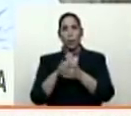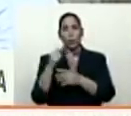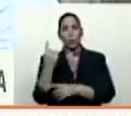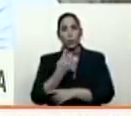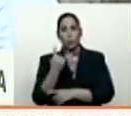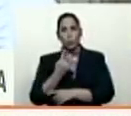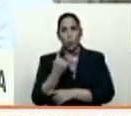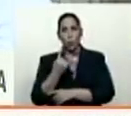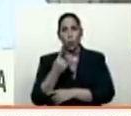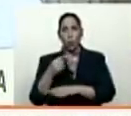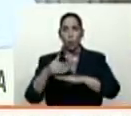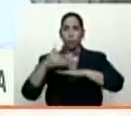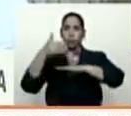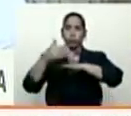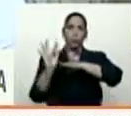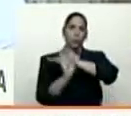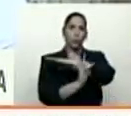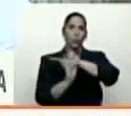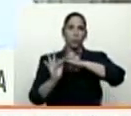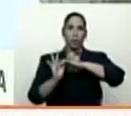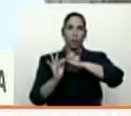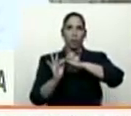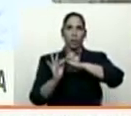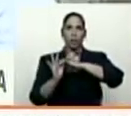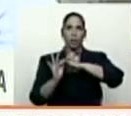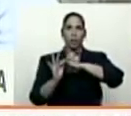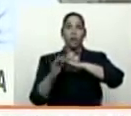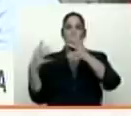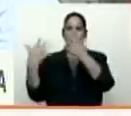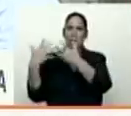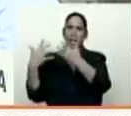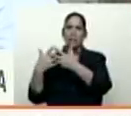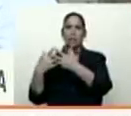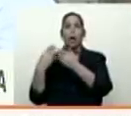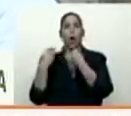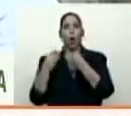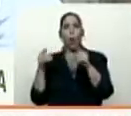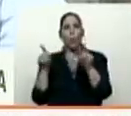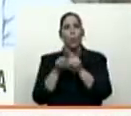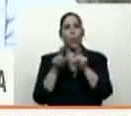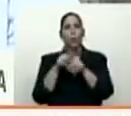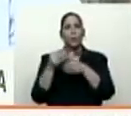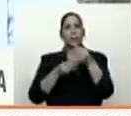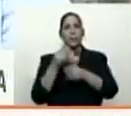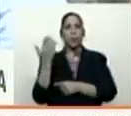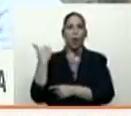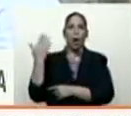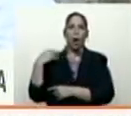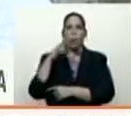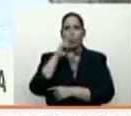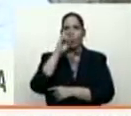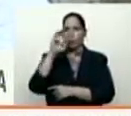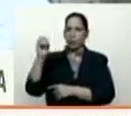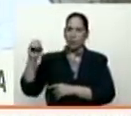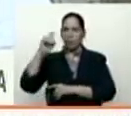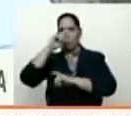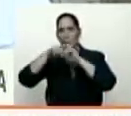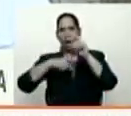de guerra, como lo hicimos hace 200 años. Somos solidarios en el sentido